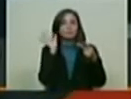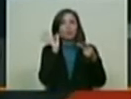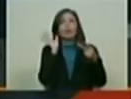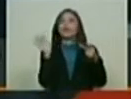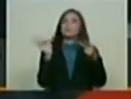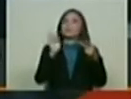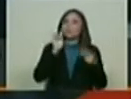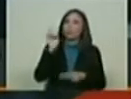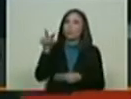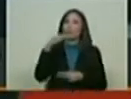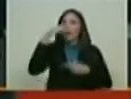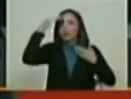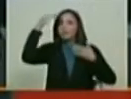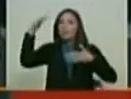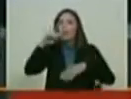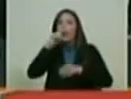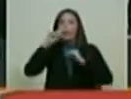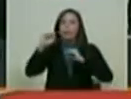vio por allí.